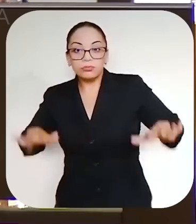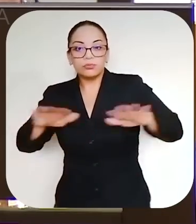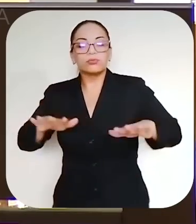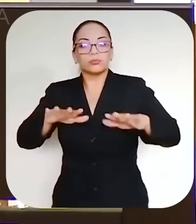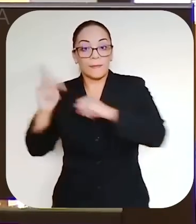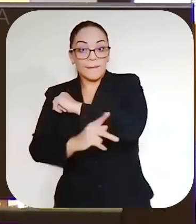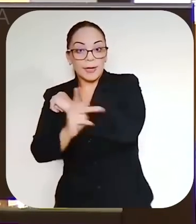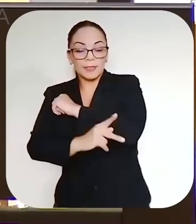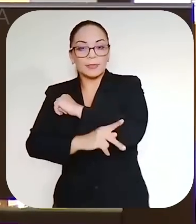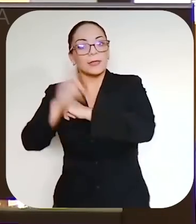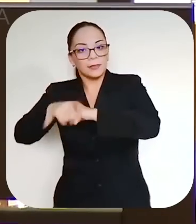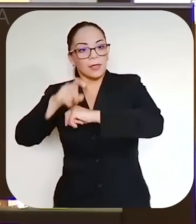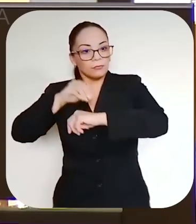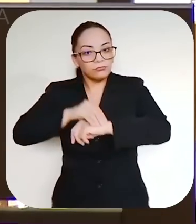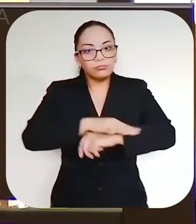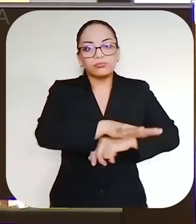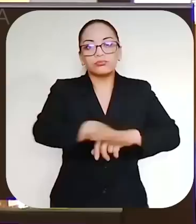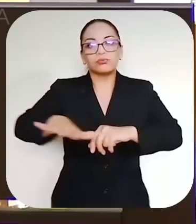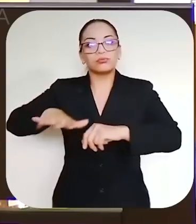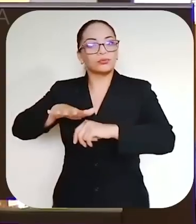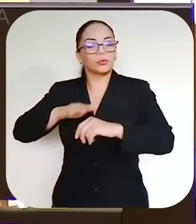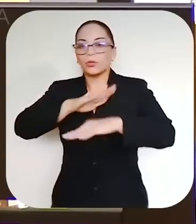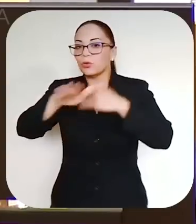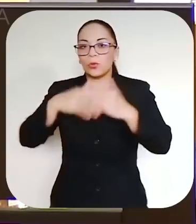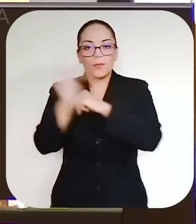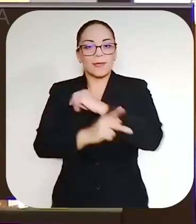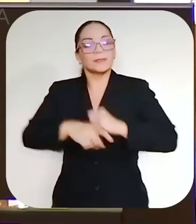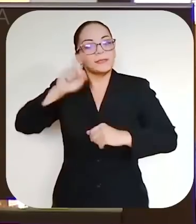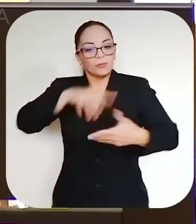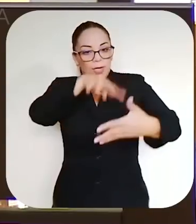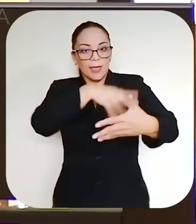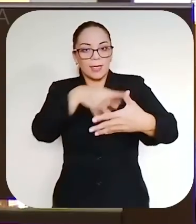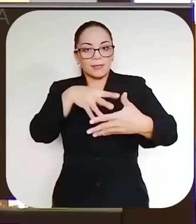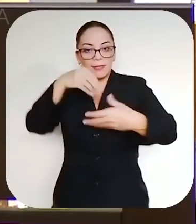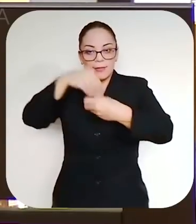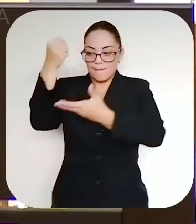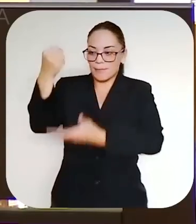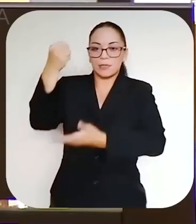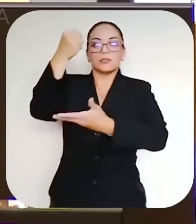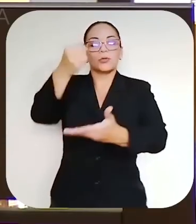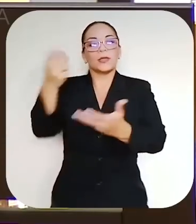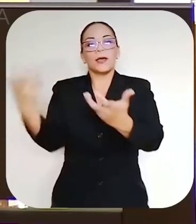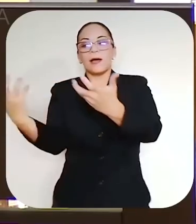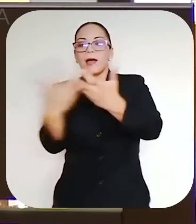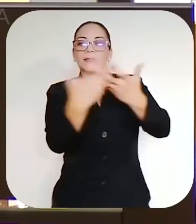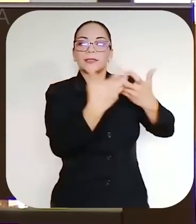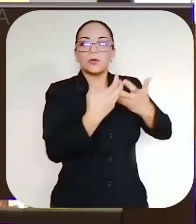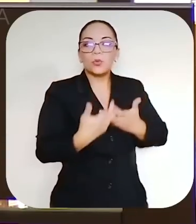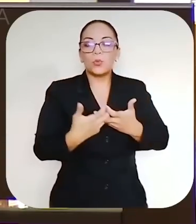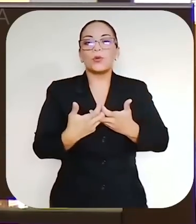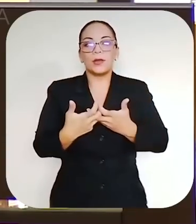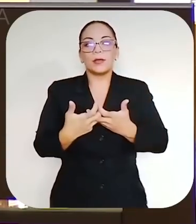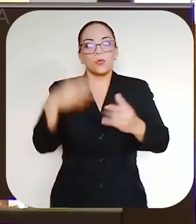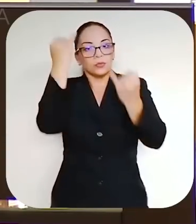extender esos éxitos a todo América Latina que la agenda de inversiones se